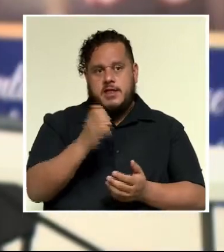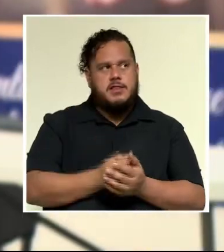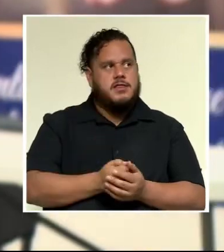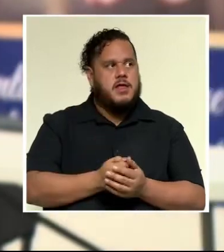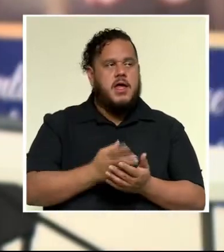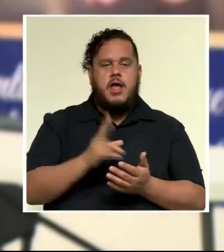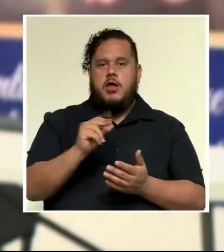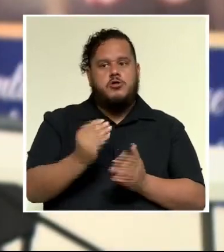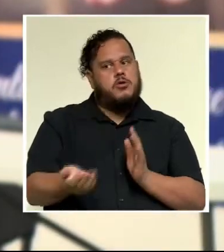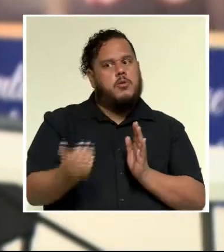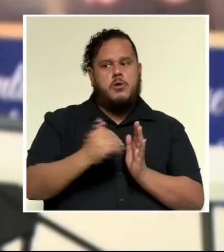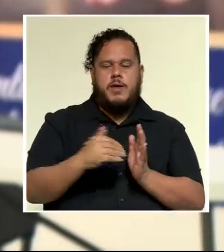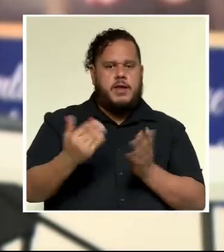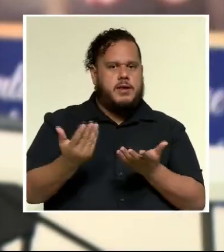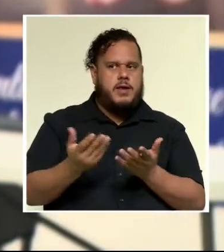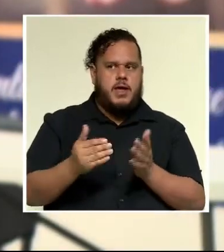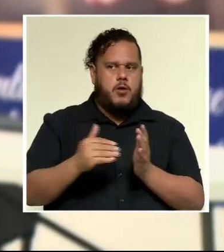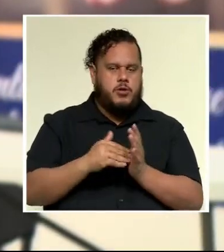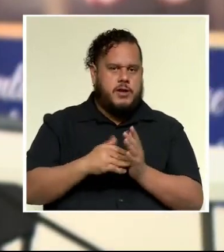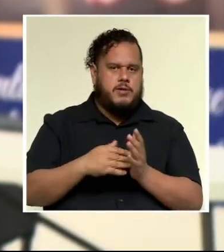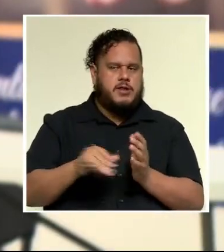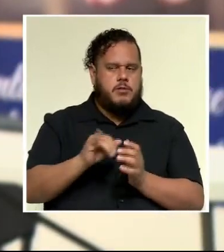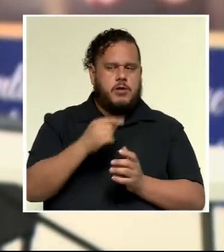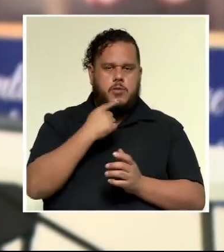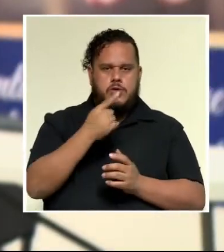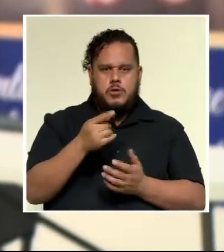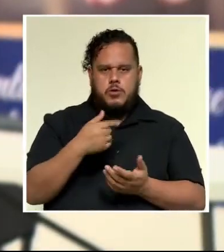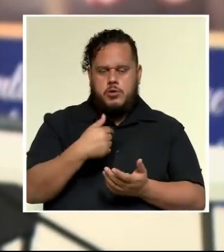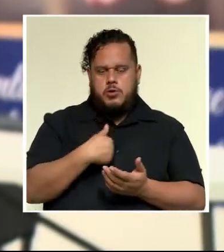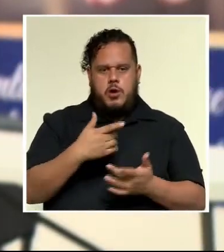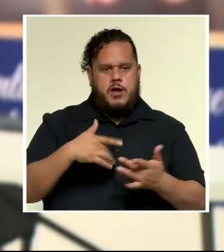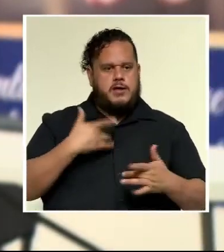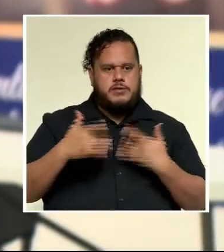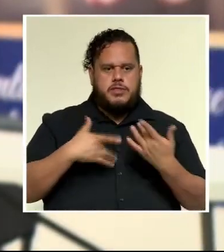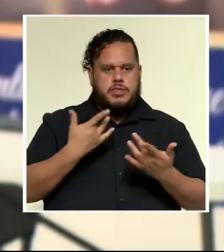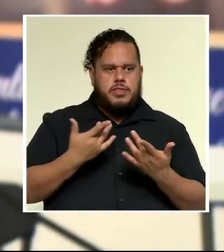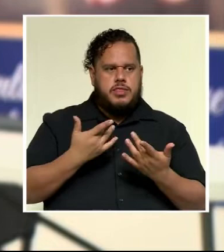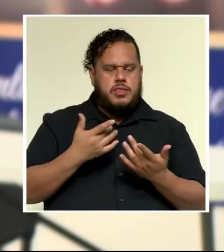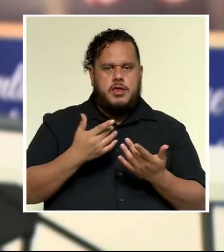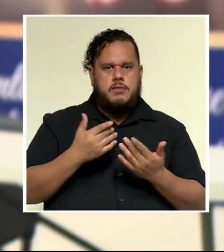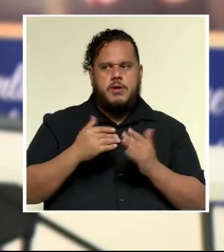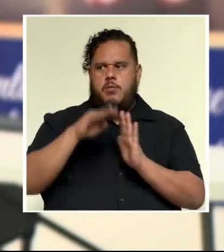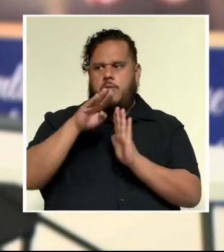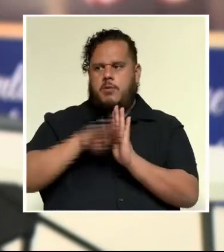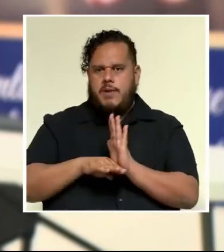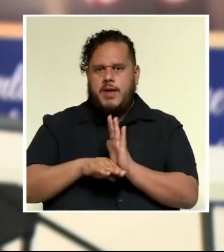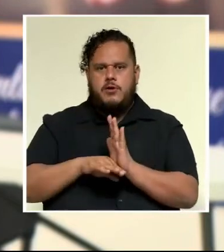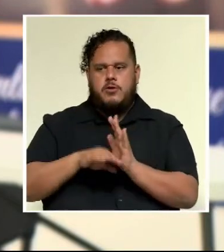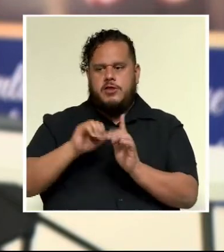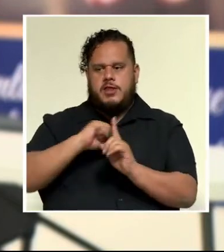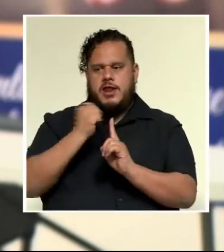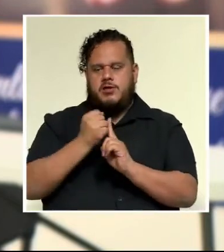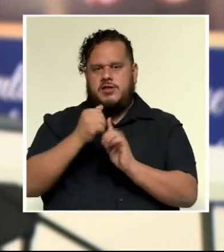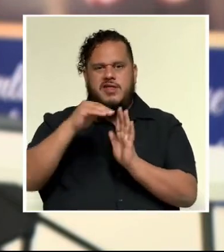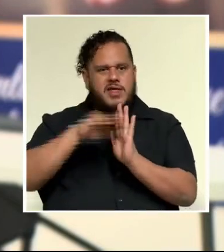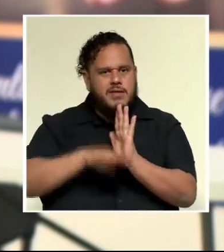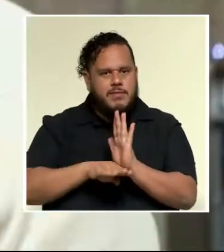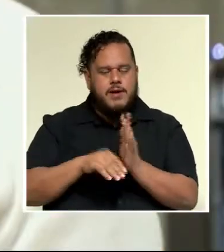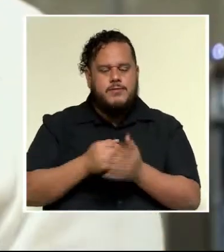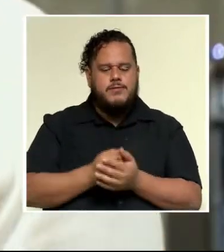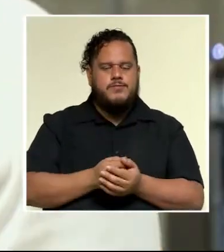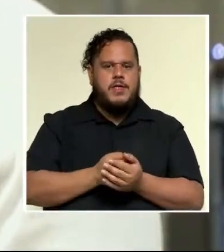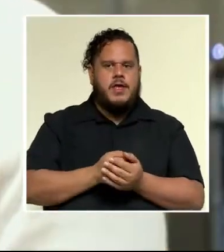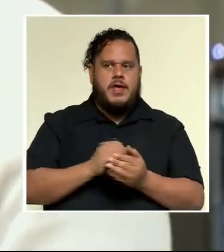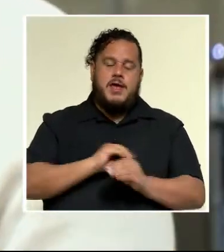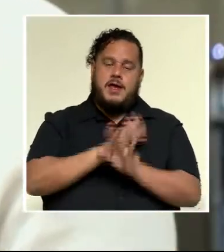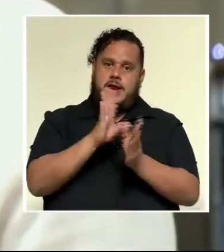a, como digo yo, a sentirme como menos de la sociedad. Soy igual a todos. Claro,